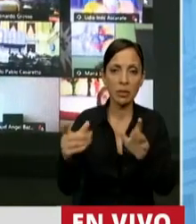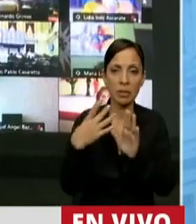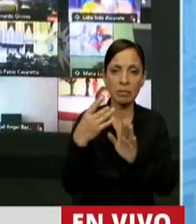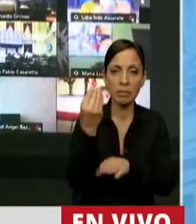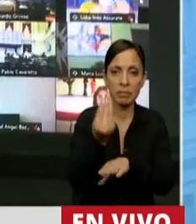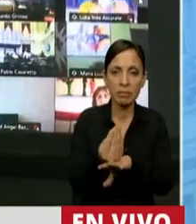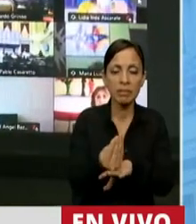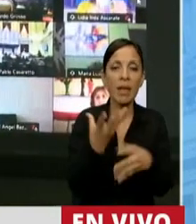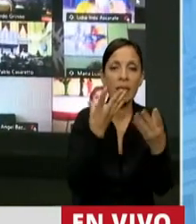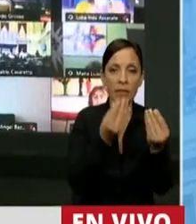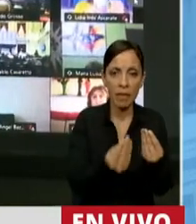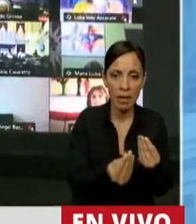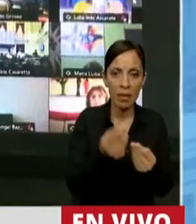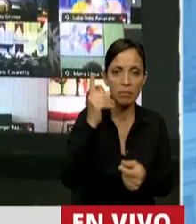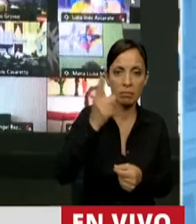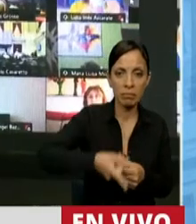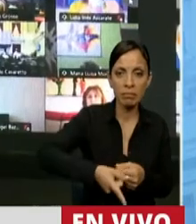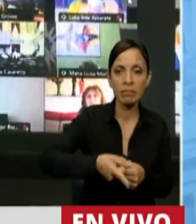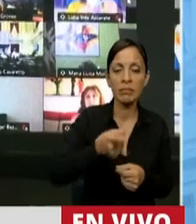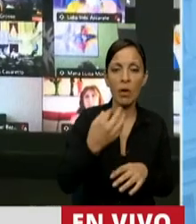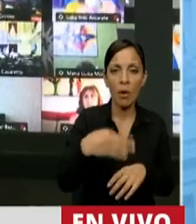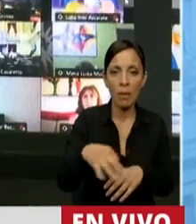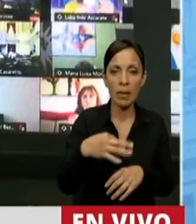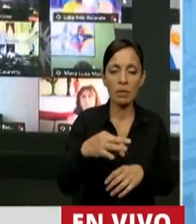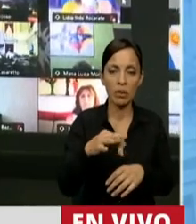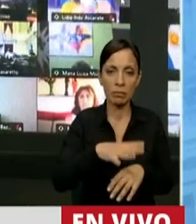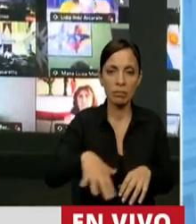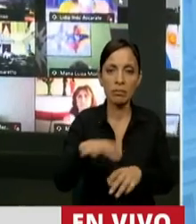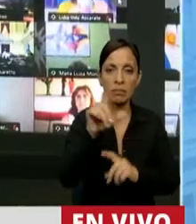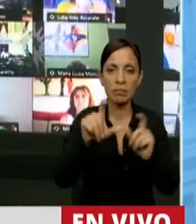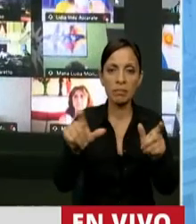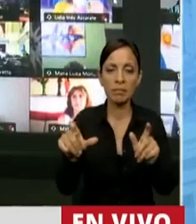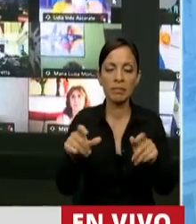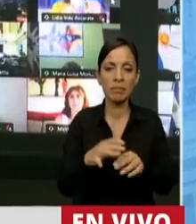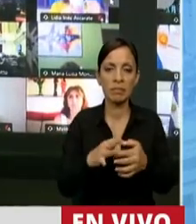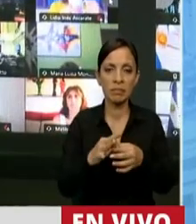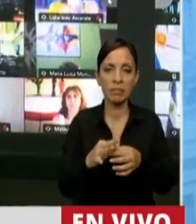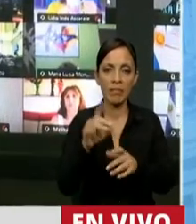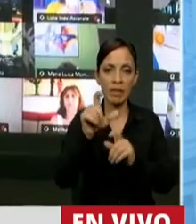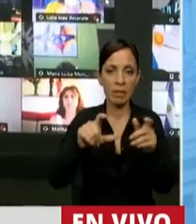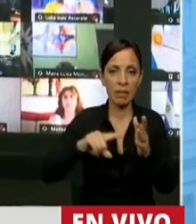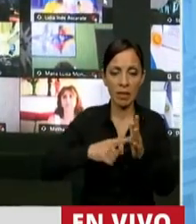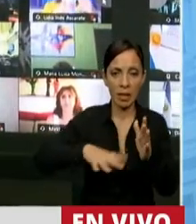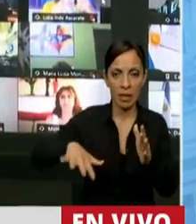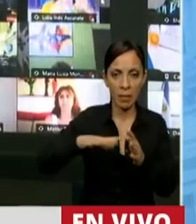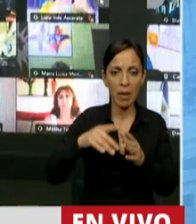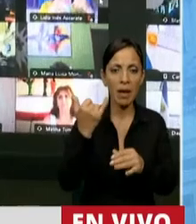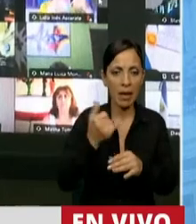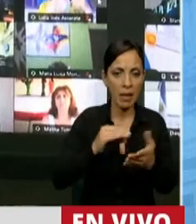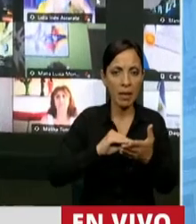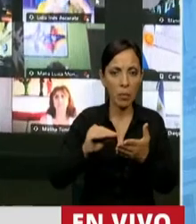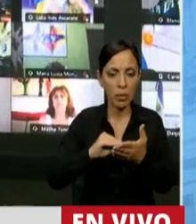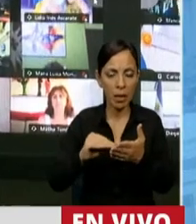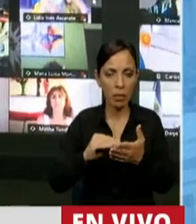un mandato popular que tiene de los porteños y que va a contar con nosotros, los diputados,